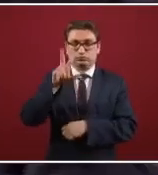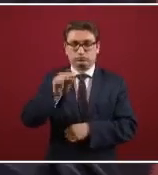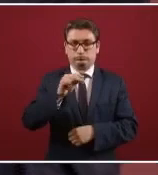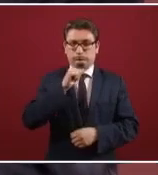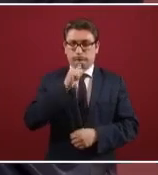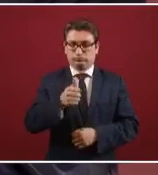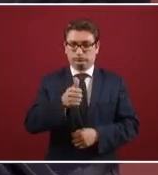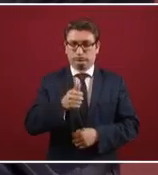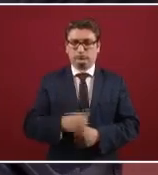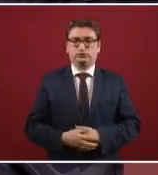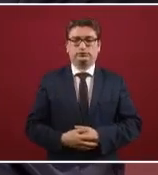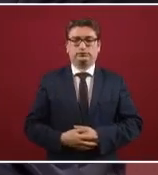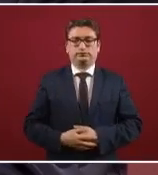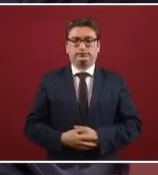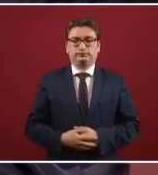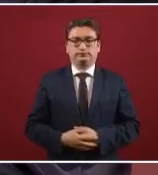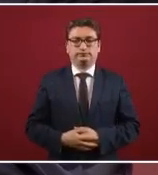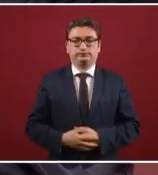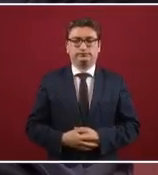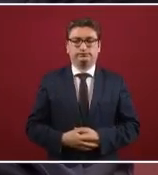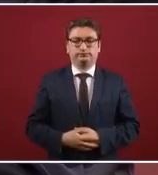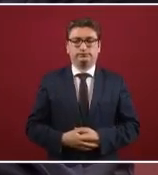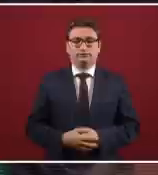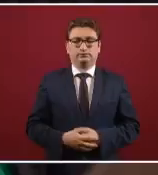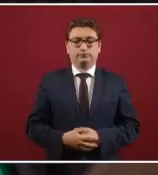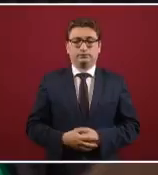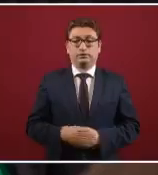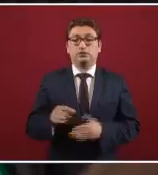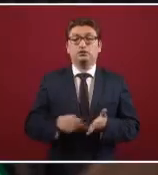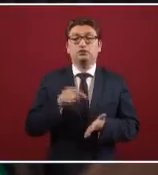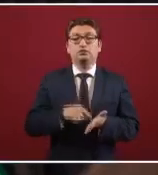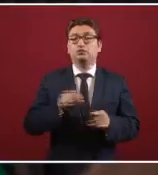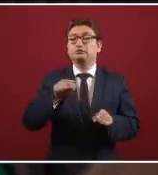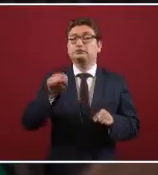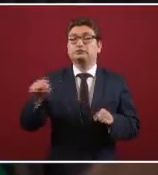esté en algunos sitios